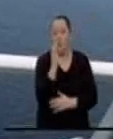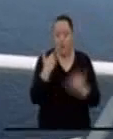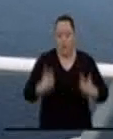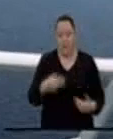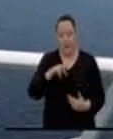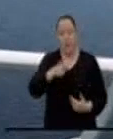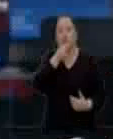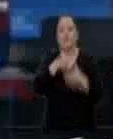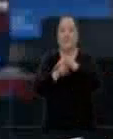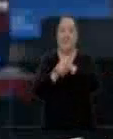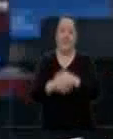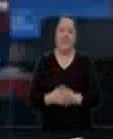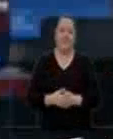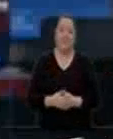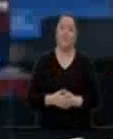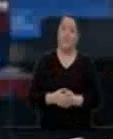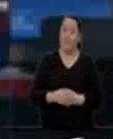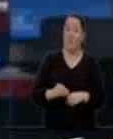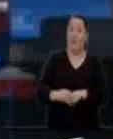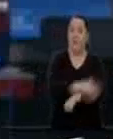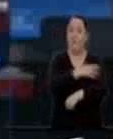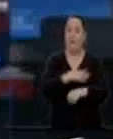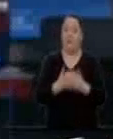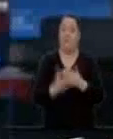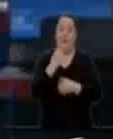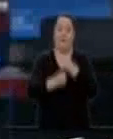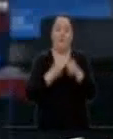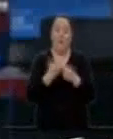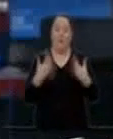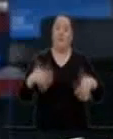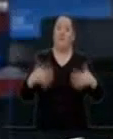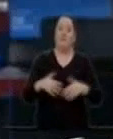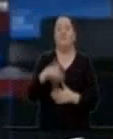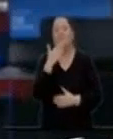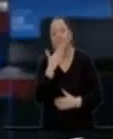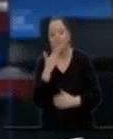Noticias Caracol. También una emocionante manera de recibir el año nuevo, Nicole, gracias. El 68%...